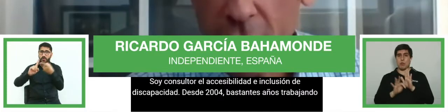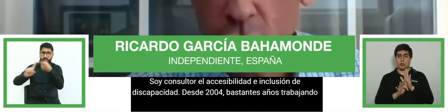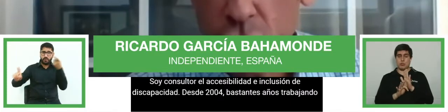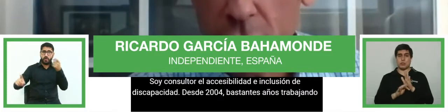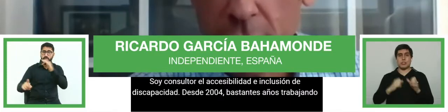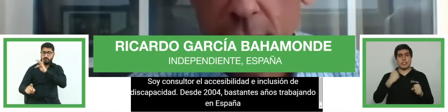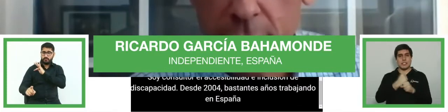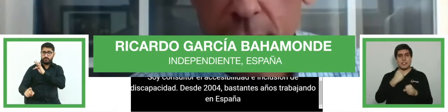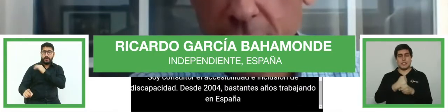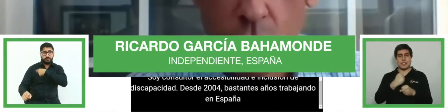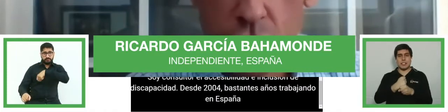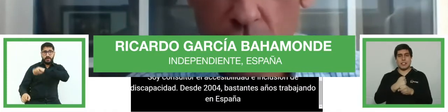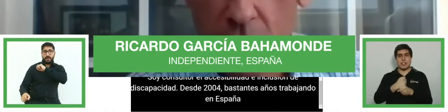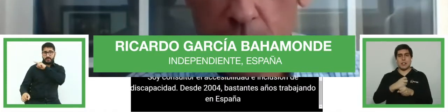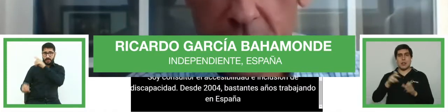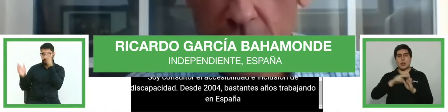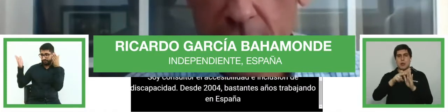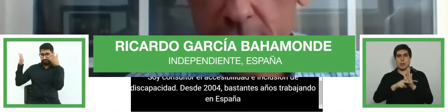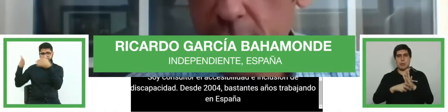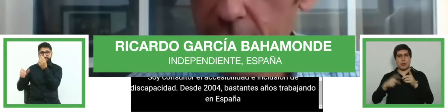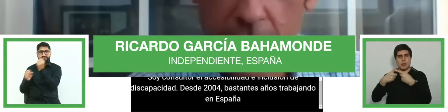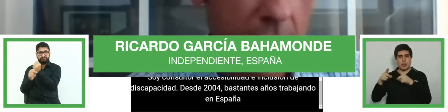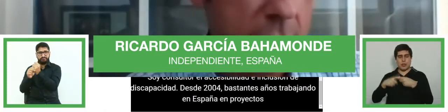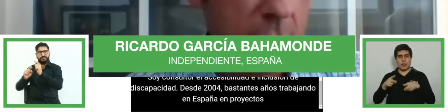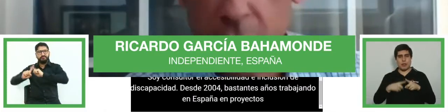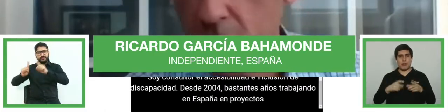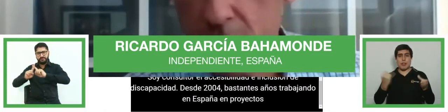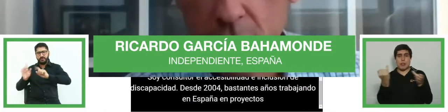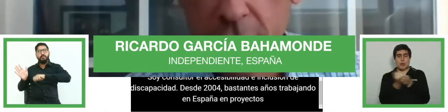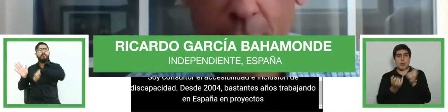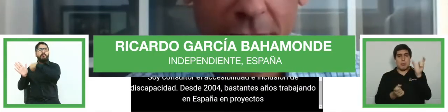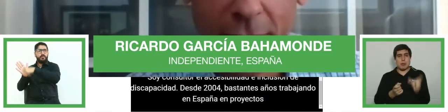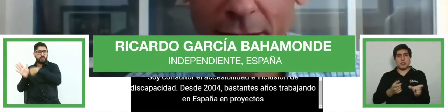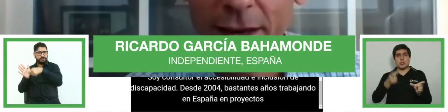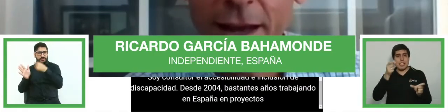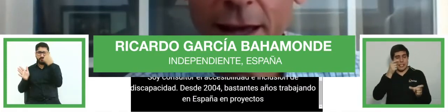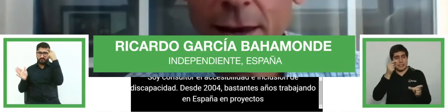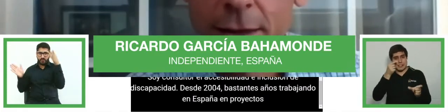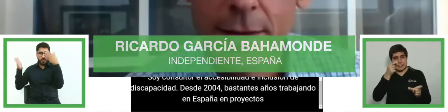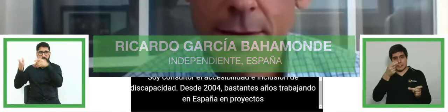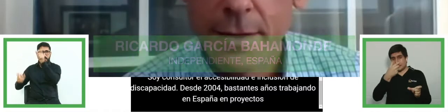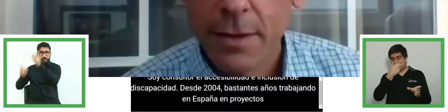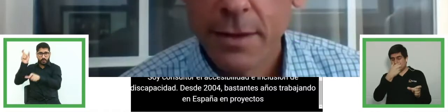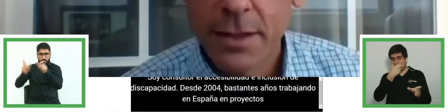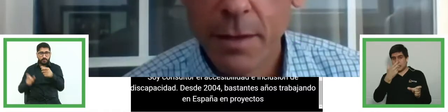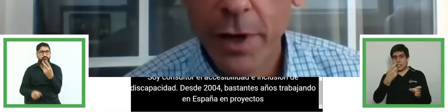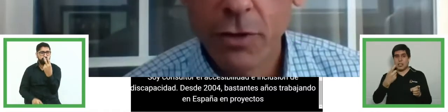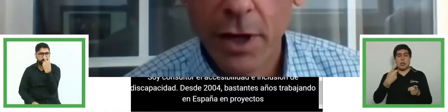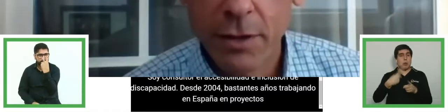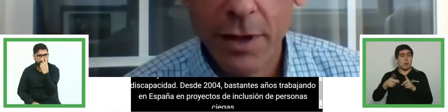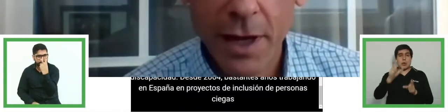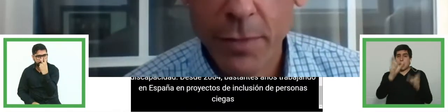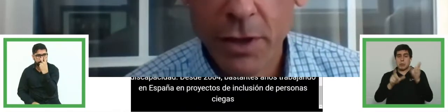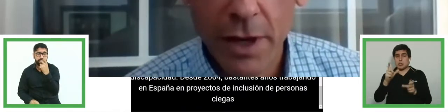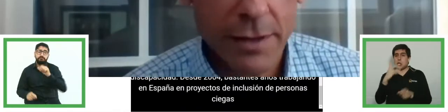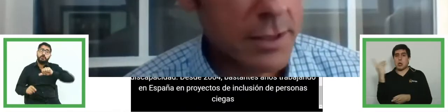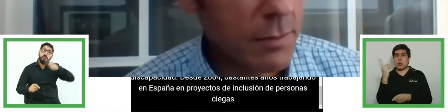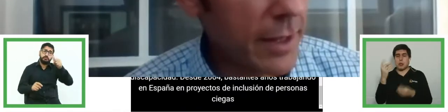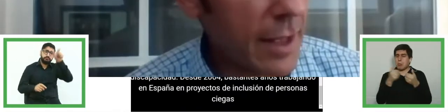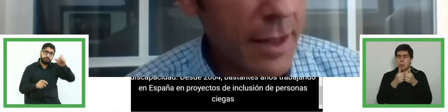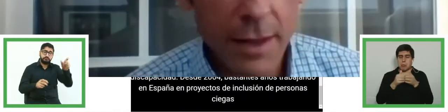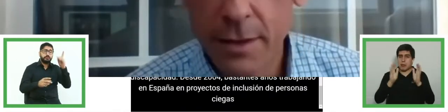trabajando en proyectos de inclusión de personas ciegas, de personas con discapacidad en general, siempre tocando en el ámbito